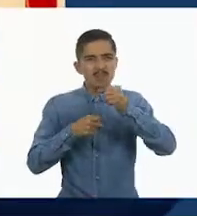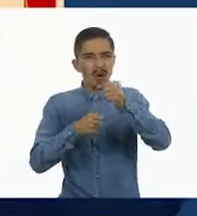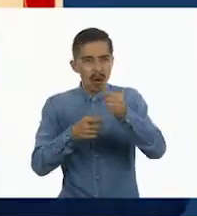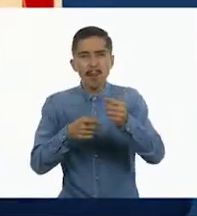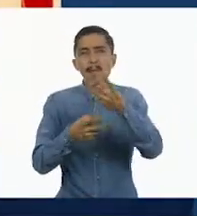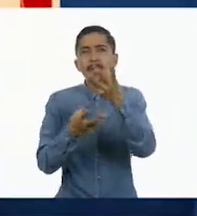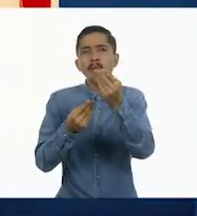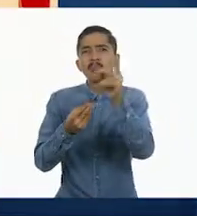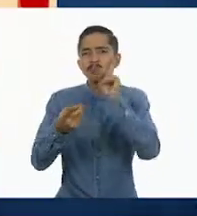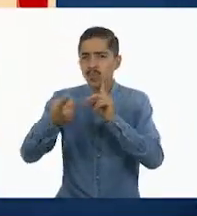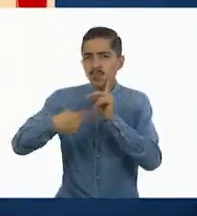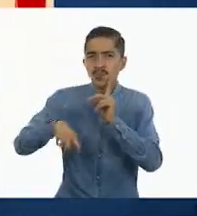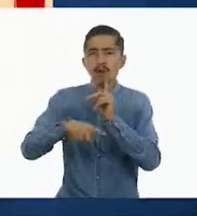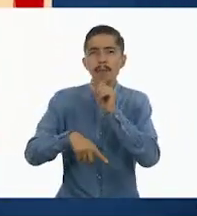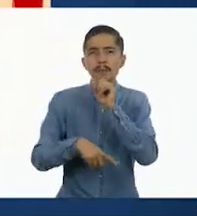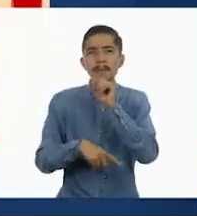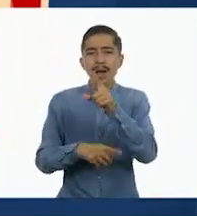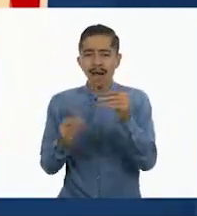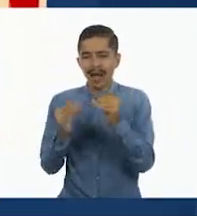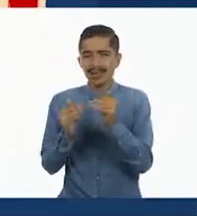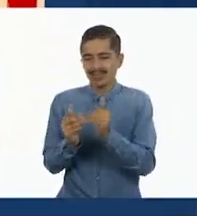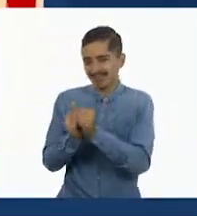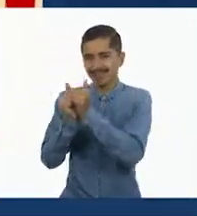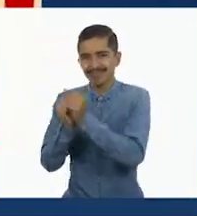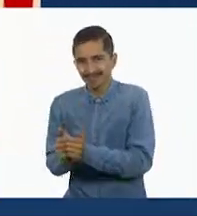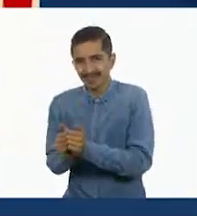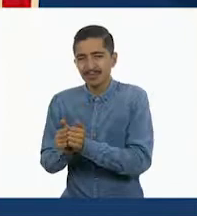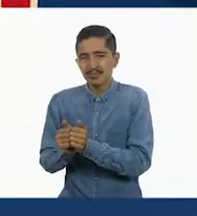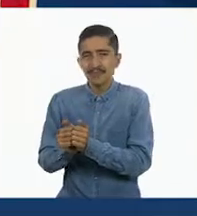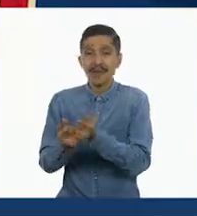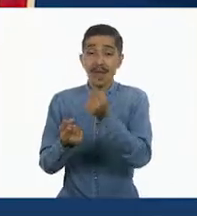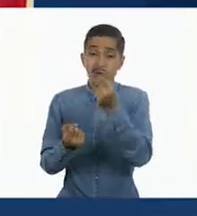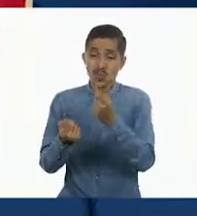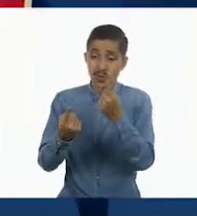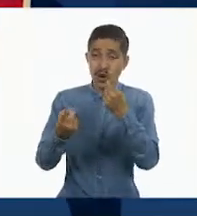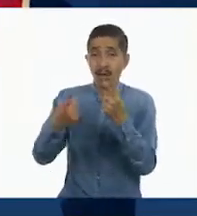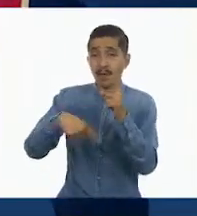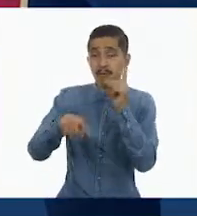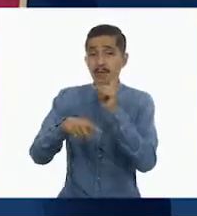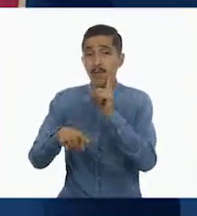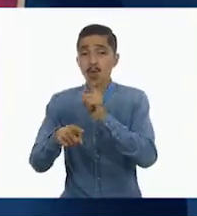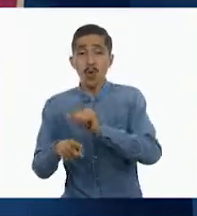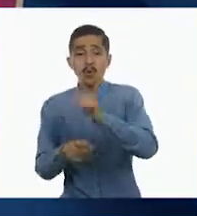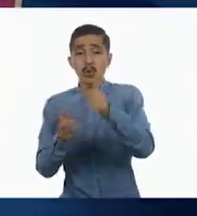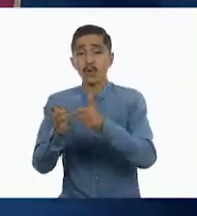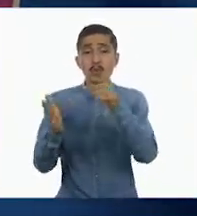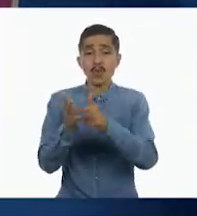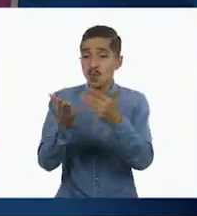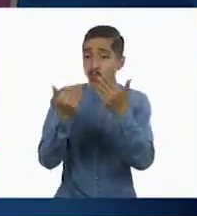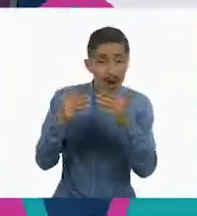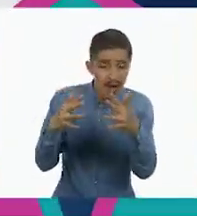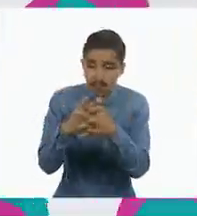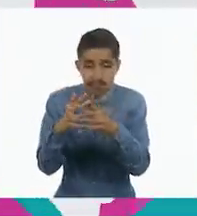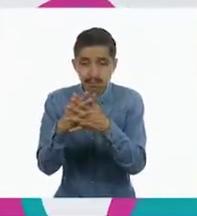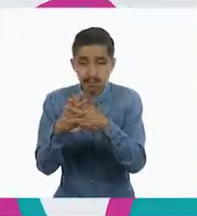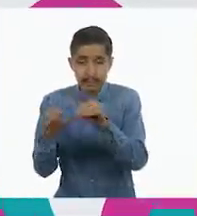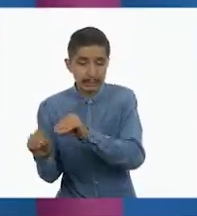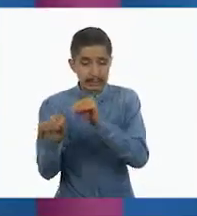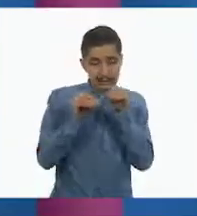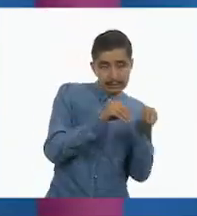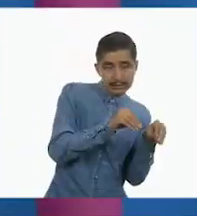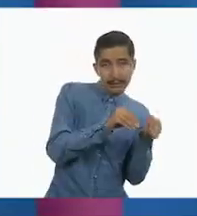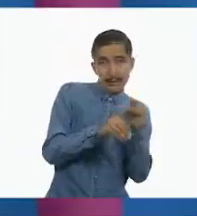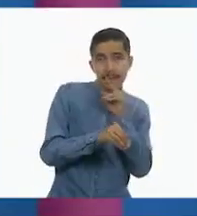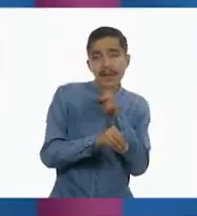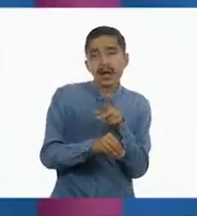muchas mujeres también se quedaron en casa y algunas otras se fueron a alguna otra parte donde no había guerra seguramente. Y además, en